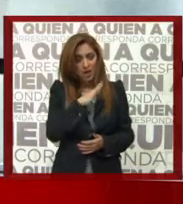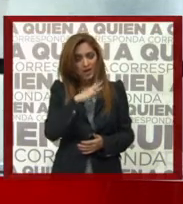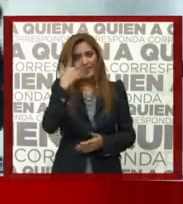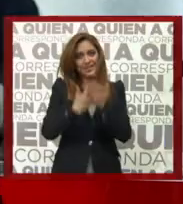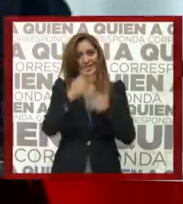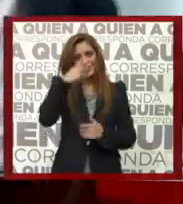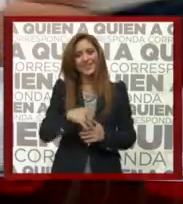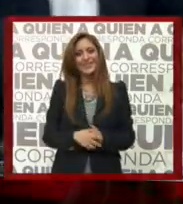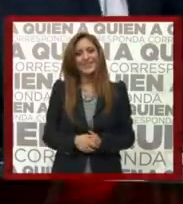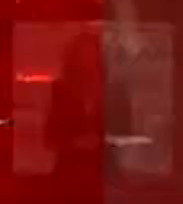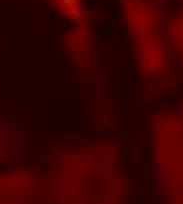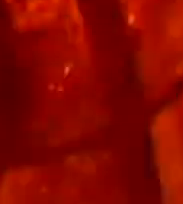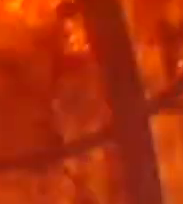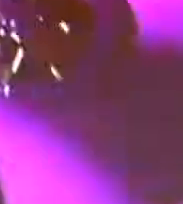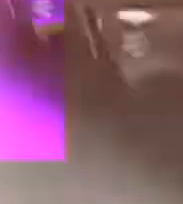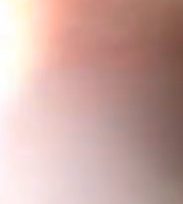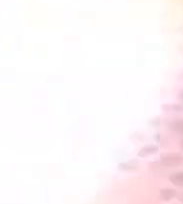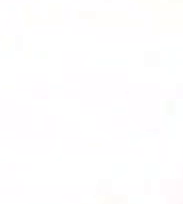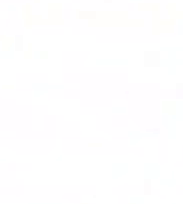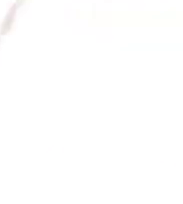en México!